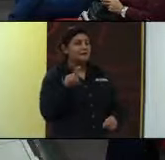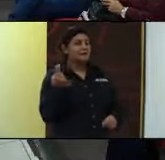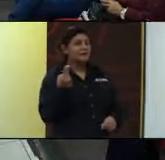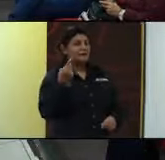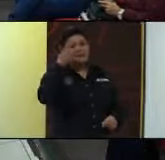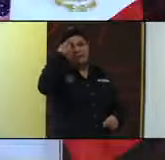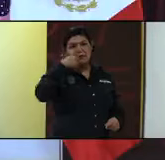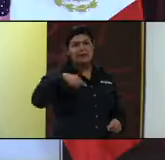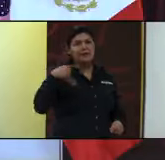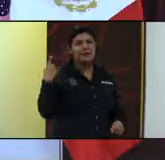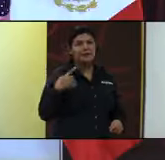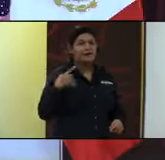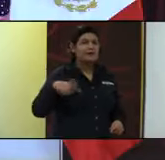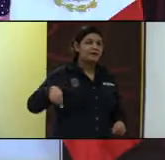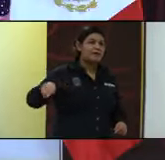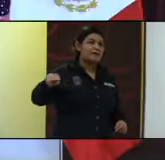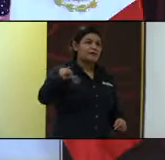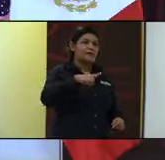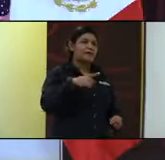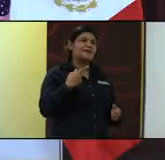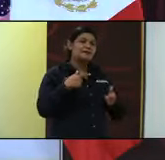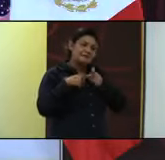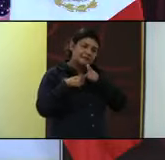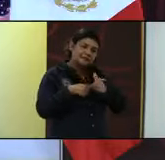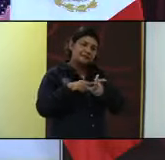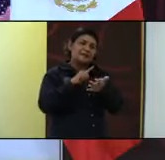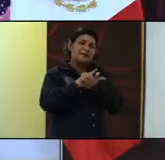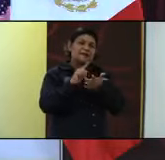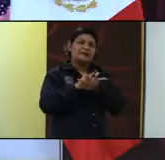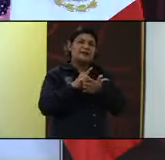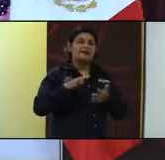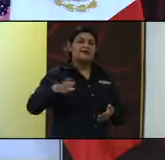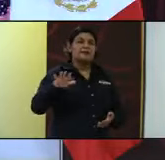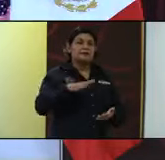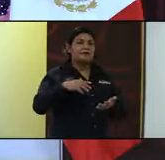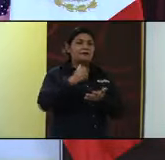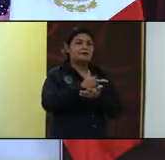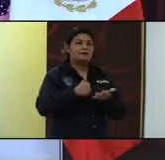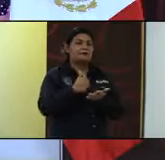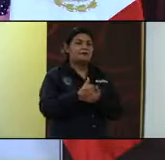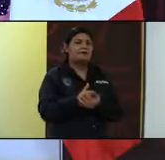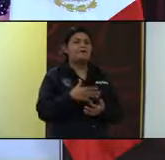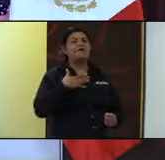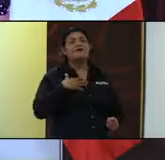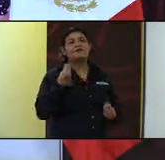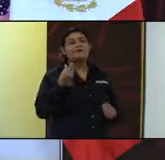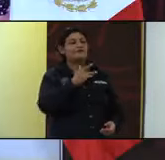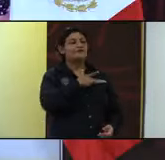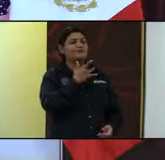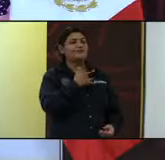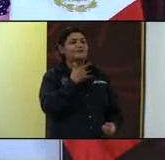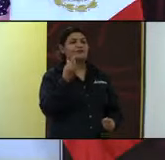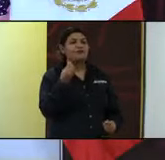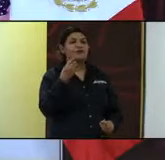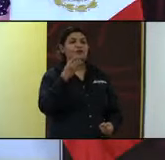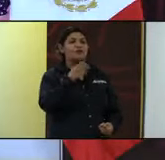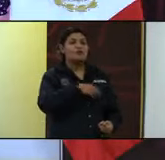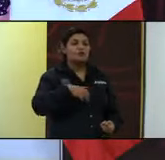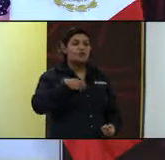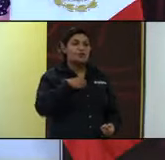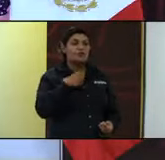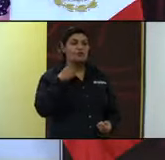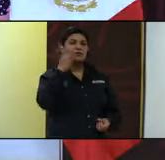que se siga saneando la ciudad. Yo me siento feliz y contento porque estuve un